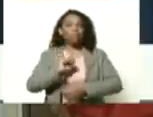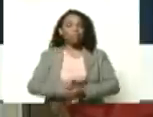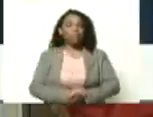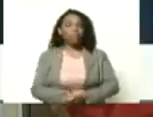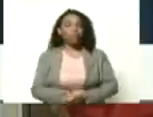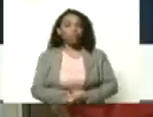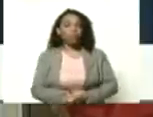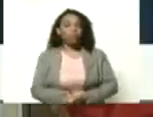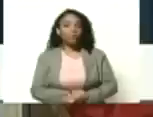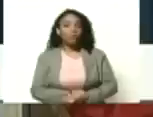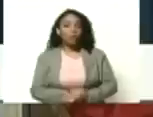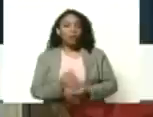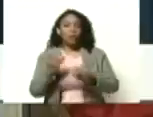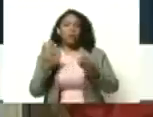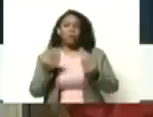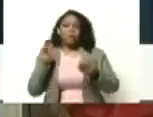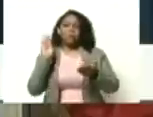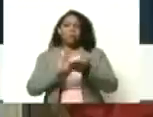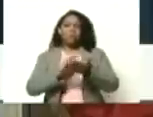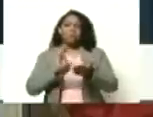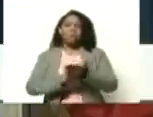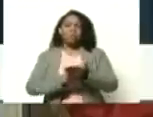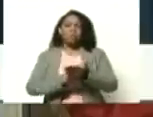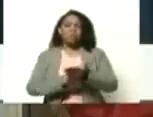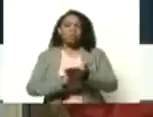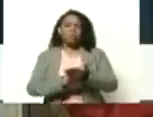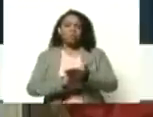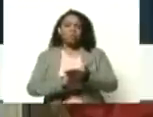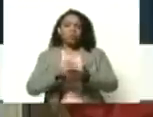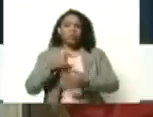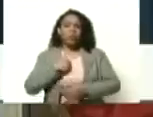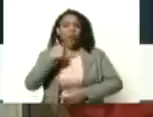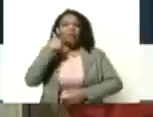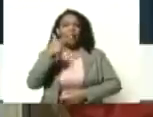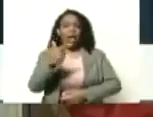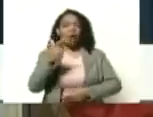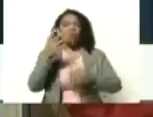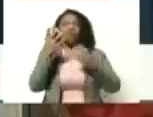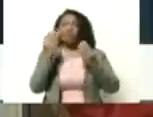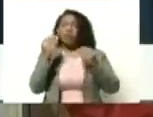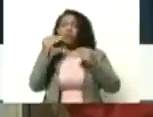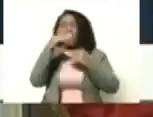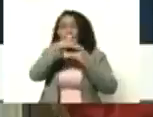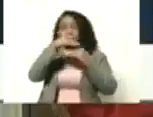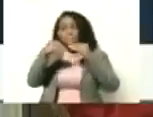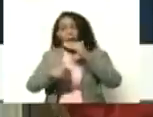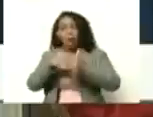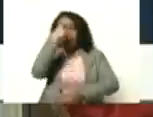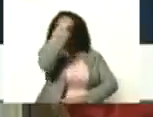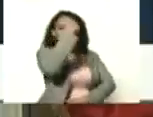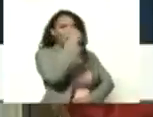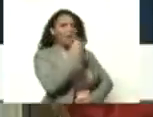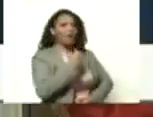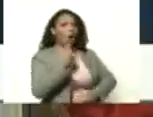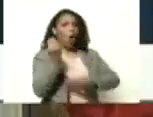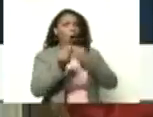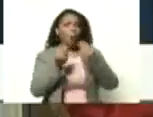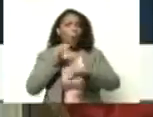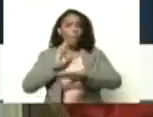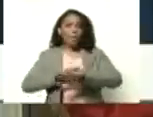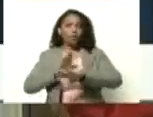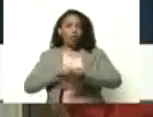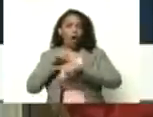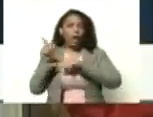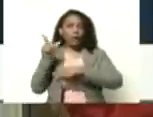muchas veces de un yo diría muy pero muy bajo perfil como en este caso ocurrió